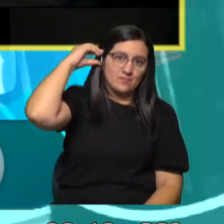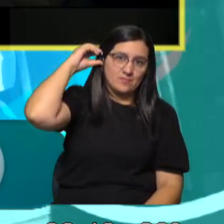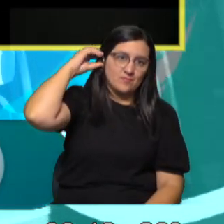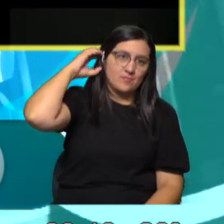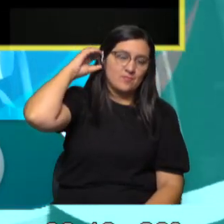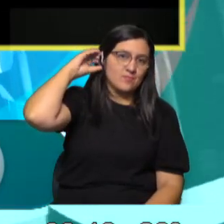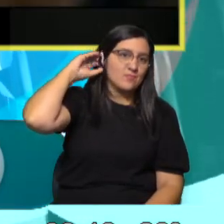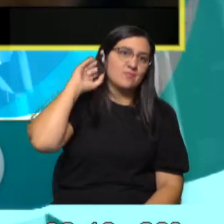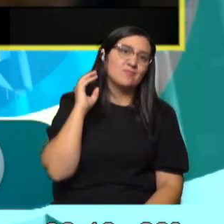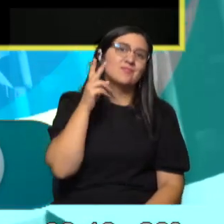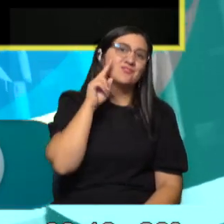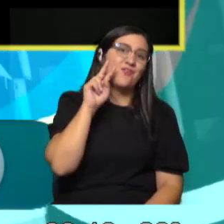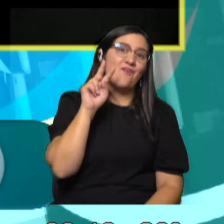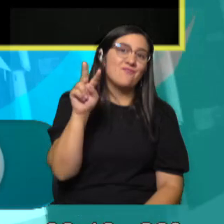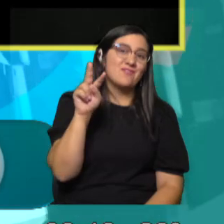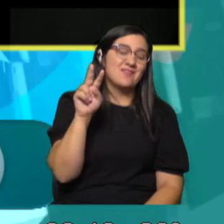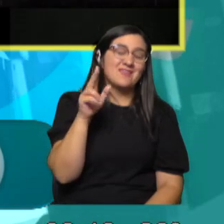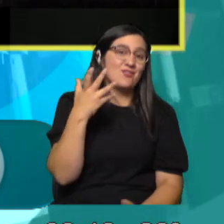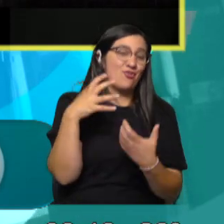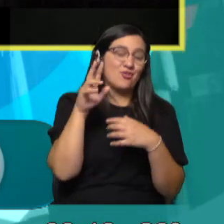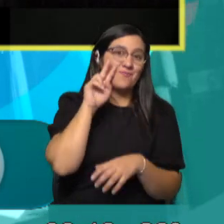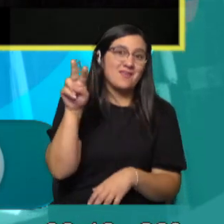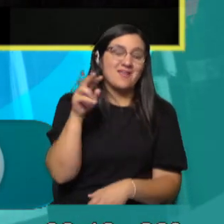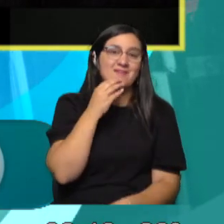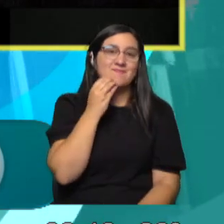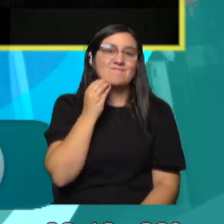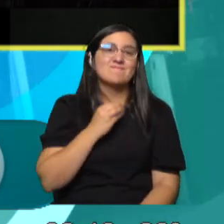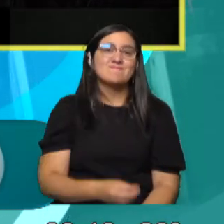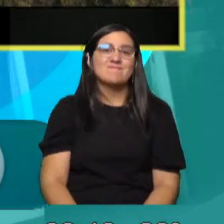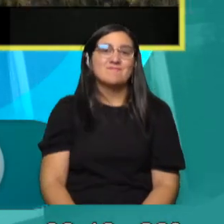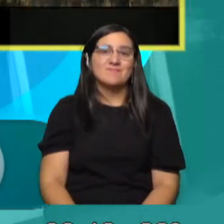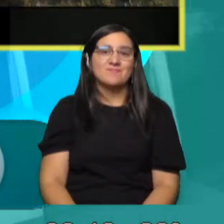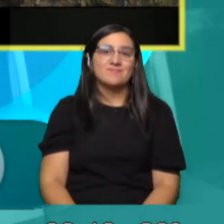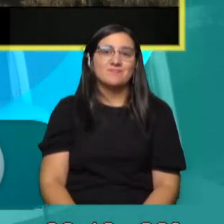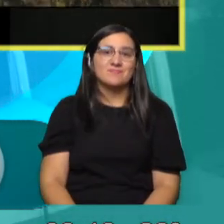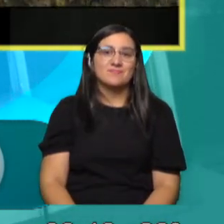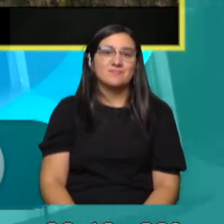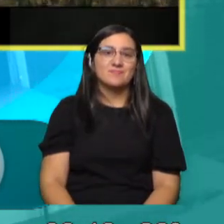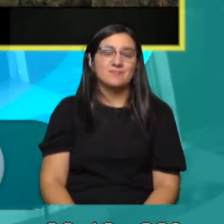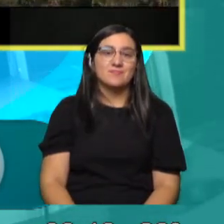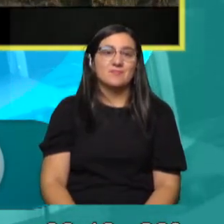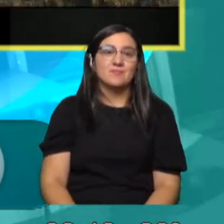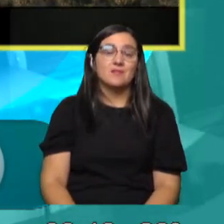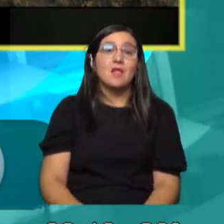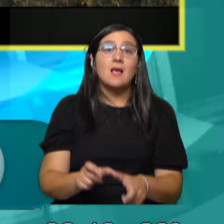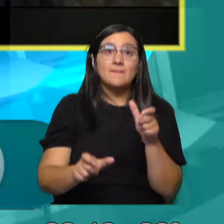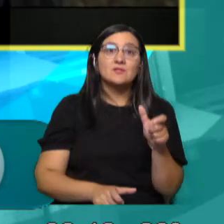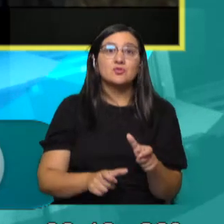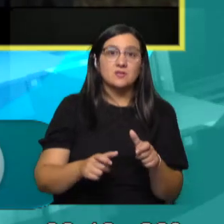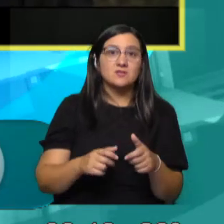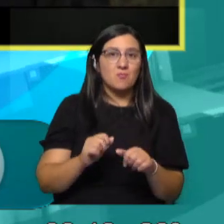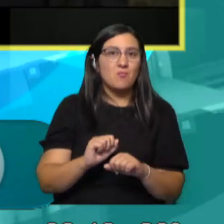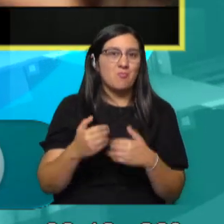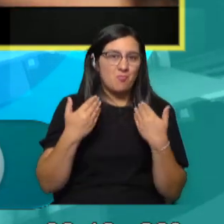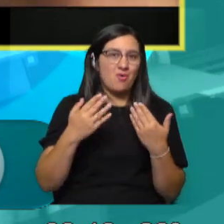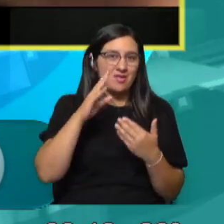vi las imágenes y dije, dije, no, no, lo voy a mirar. Bueno, no, ya no, hablaste, acá, ya no hablaste de eso también. El uruguayo rápidamente va a poder